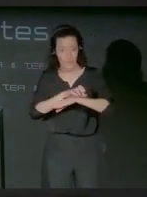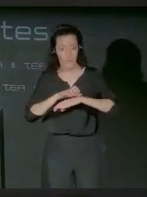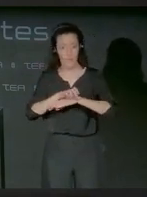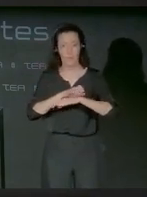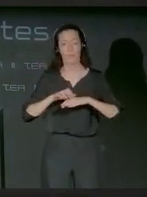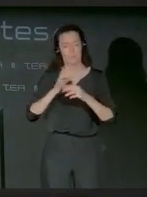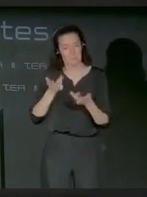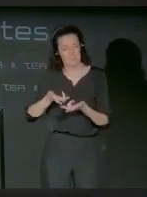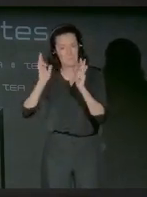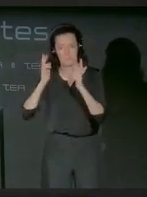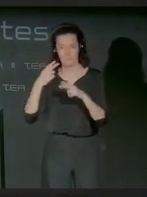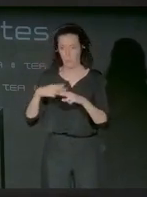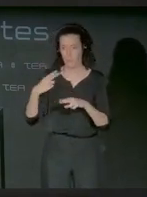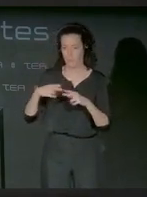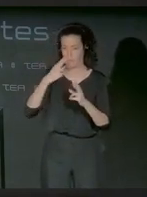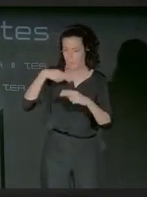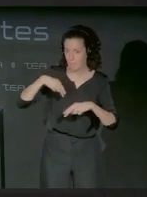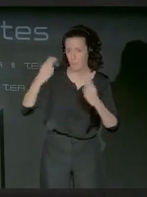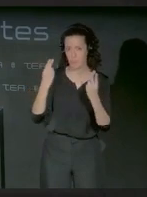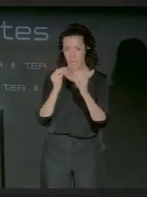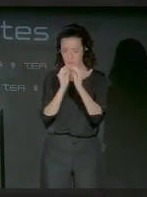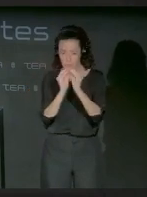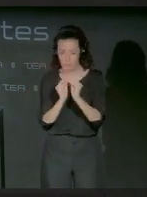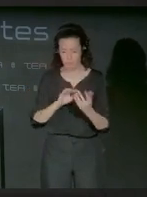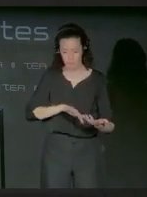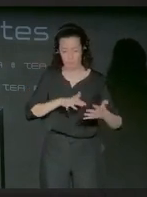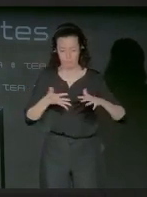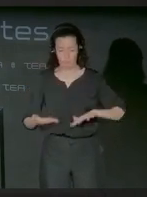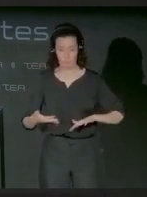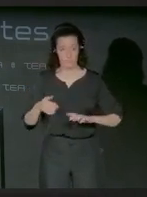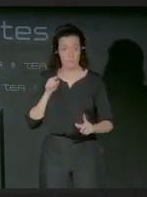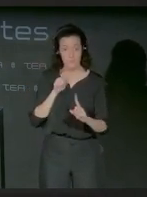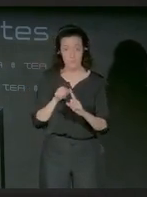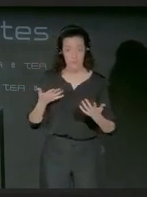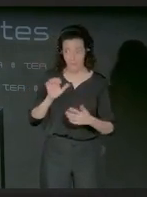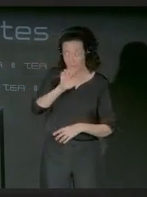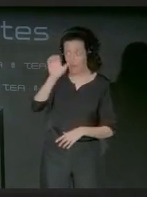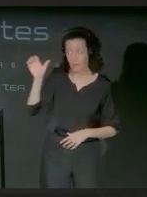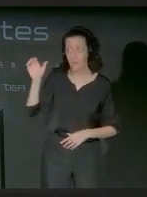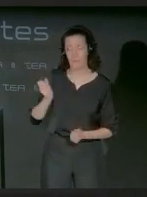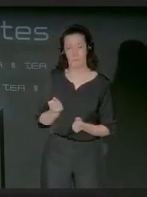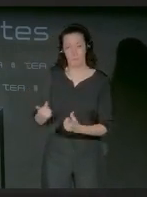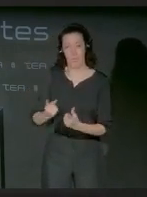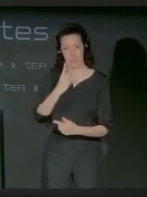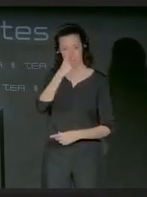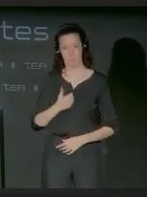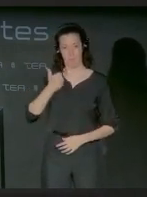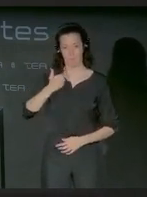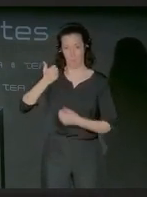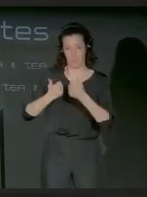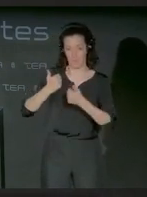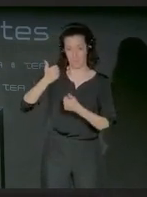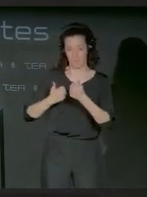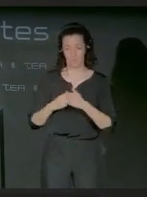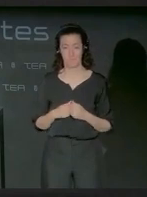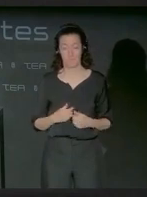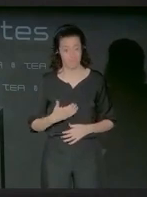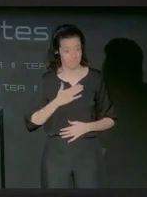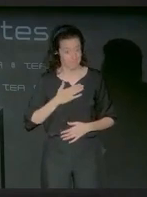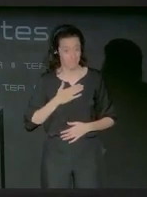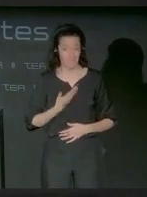en marcha políticas públicas a nivel europeo para hacer más competitivo este sector por mi parte solamente